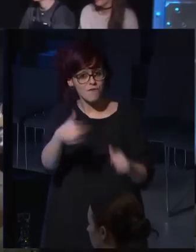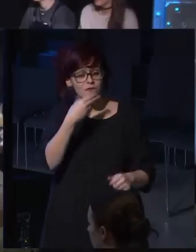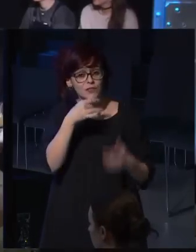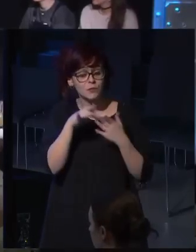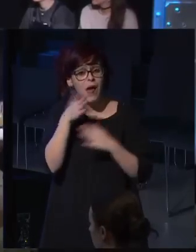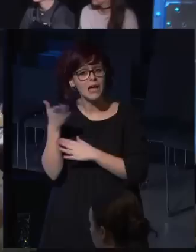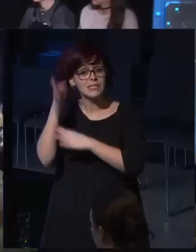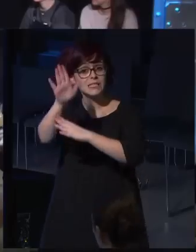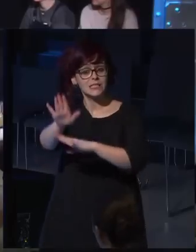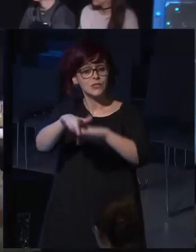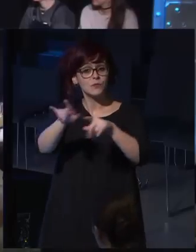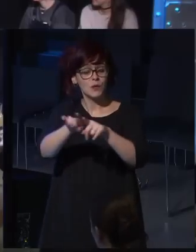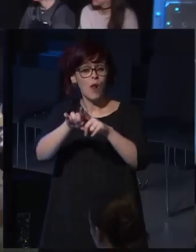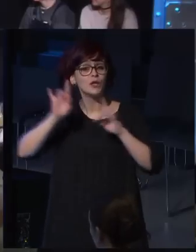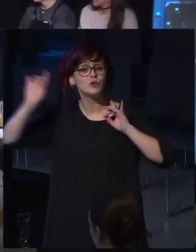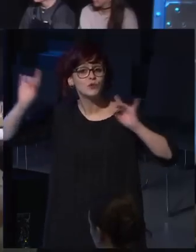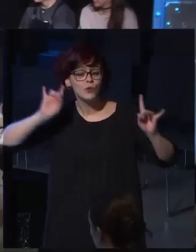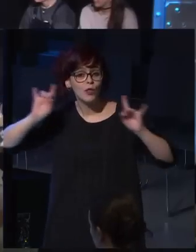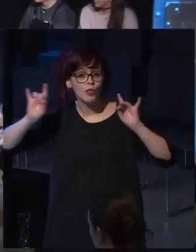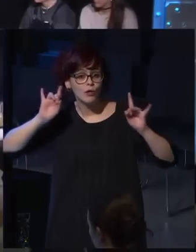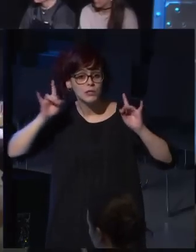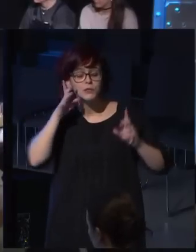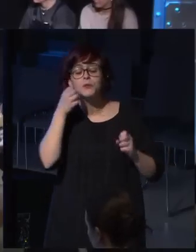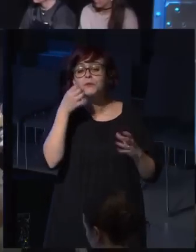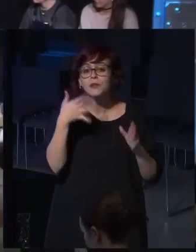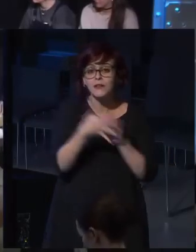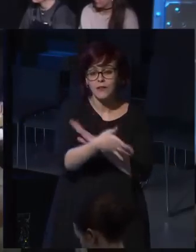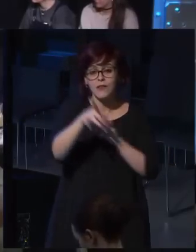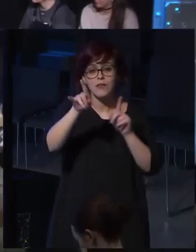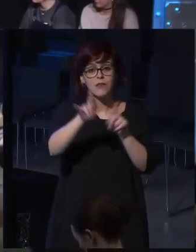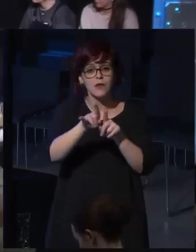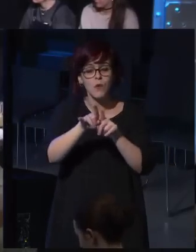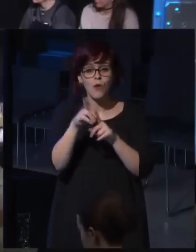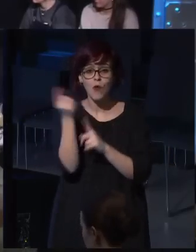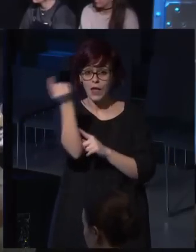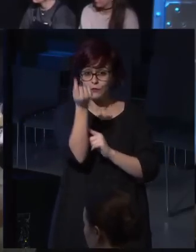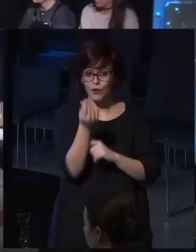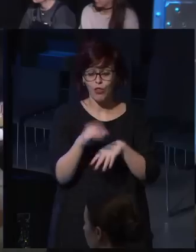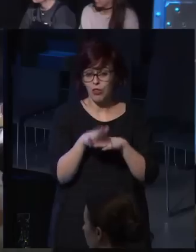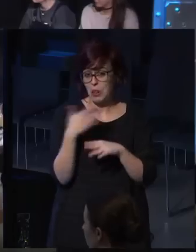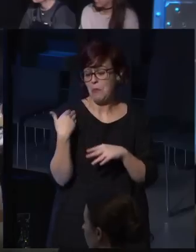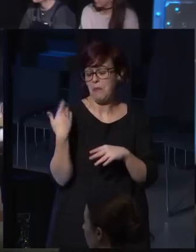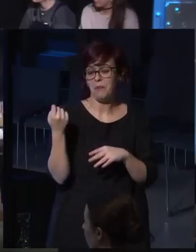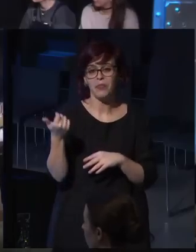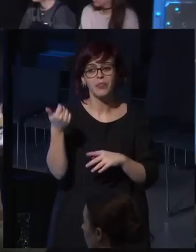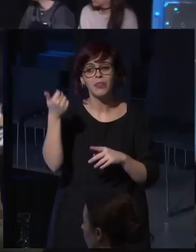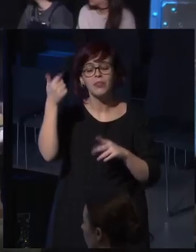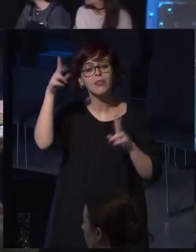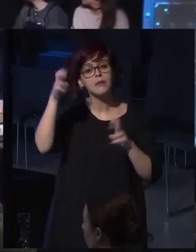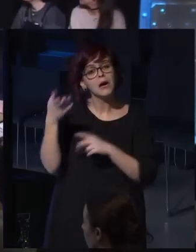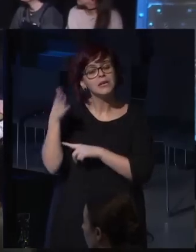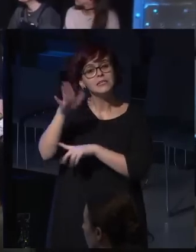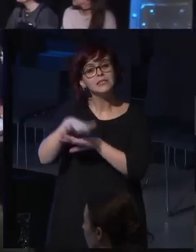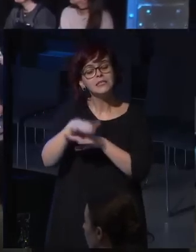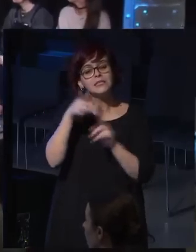de mostrar cómo es el sonido puede estar definido con una ilustración que me pasaron hace no tanto tiempo y lo